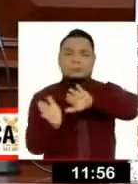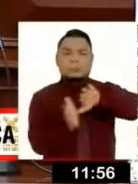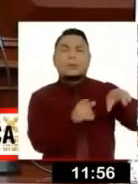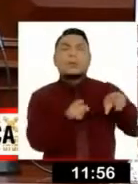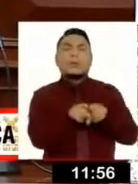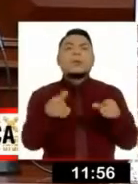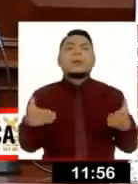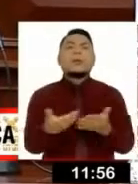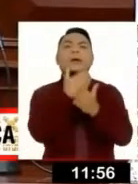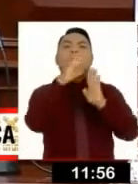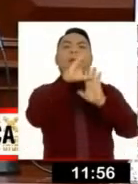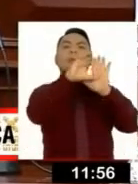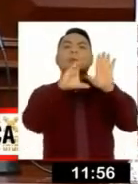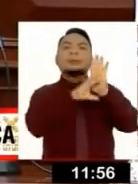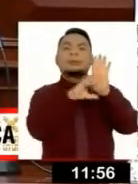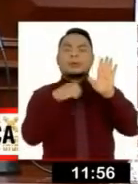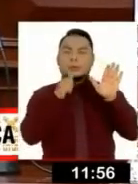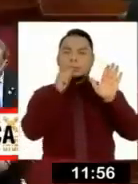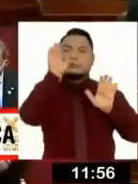nueva Constitución.